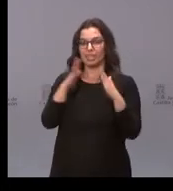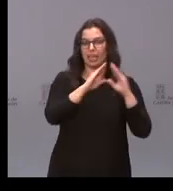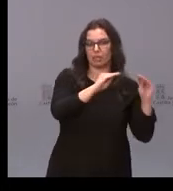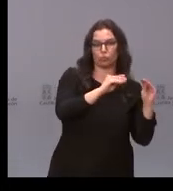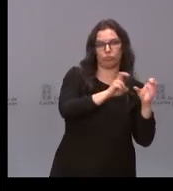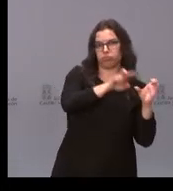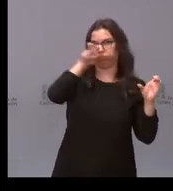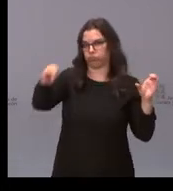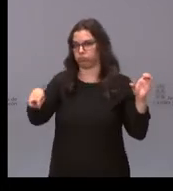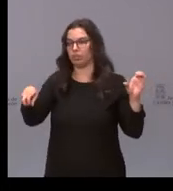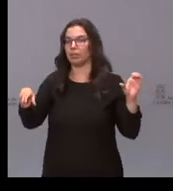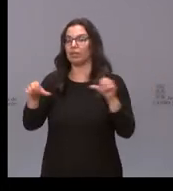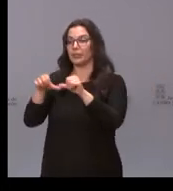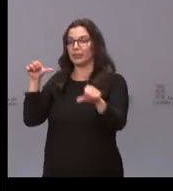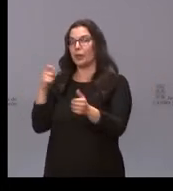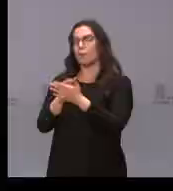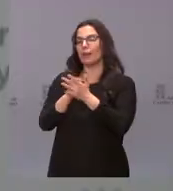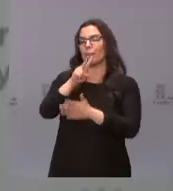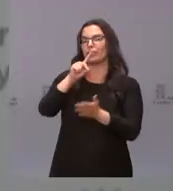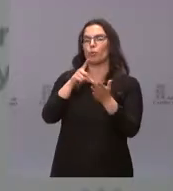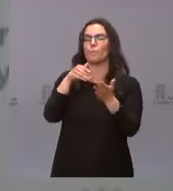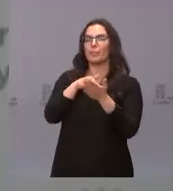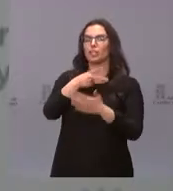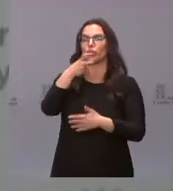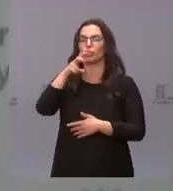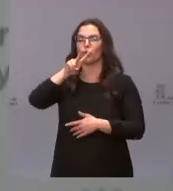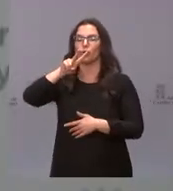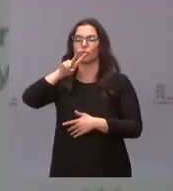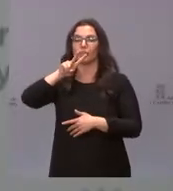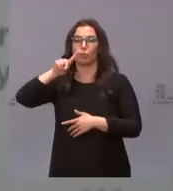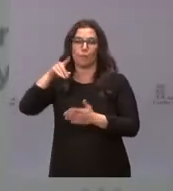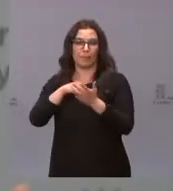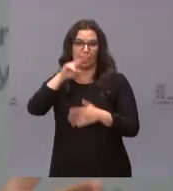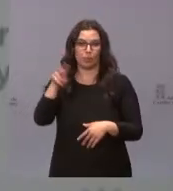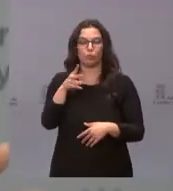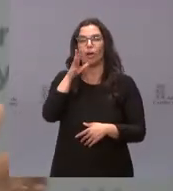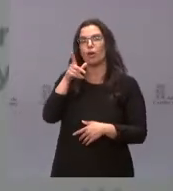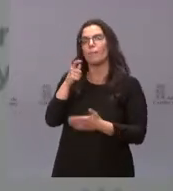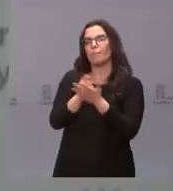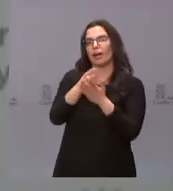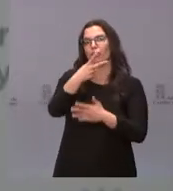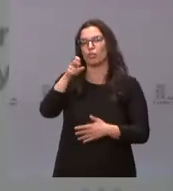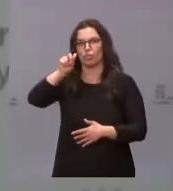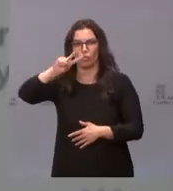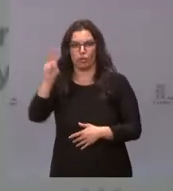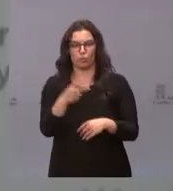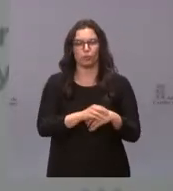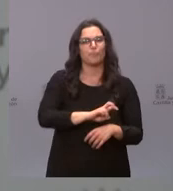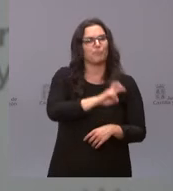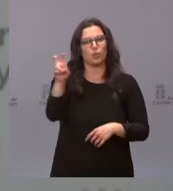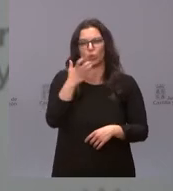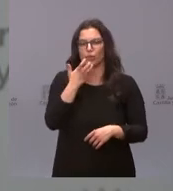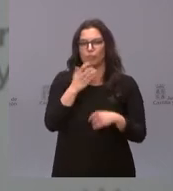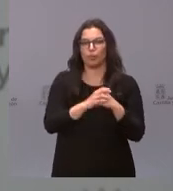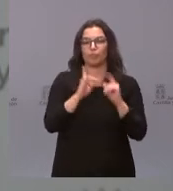pagaría veintiún mil 261 euros y con esto pagaría 212 euros un octavo supuestos el